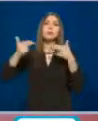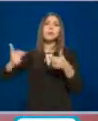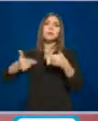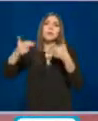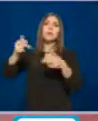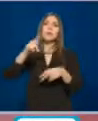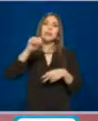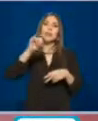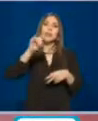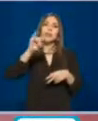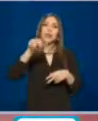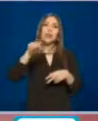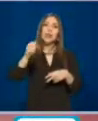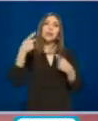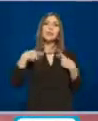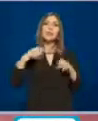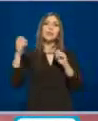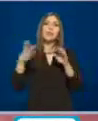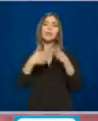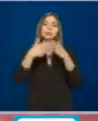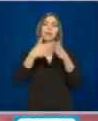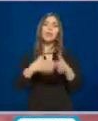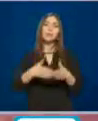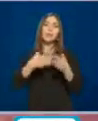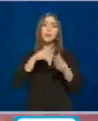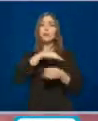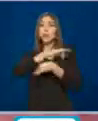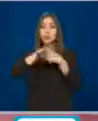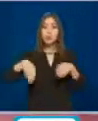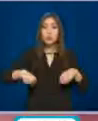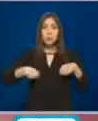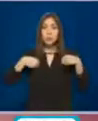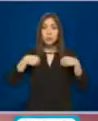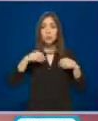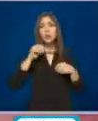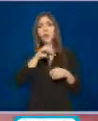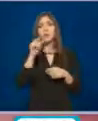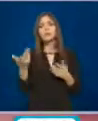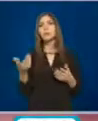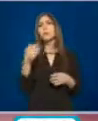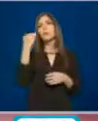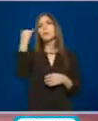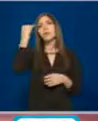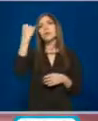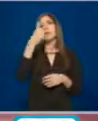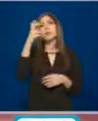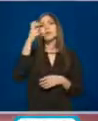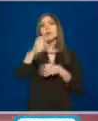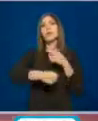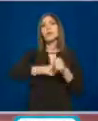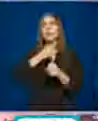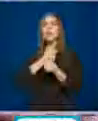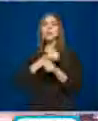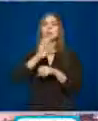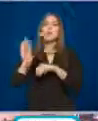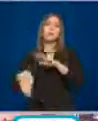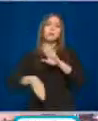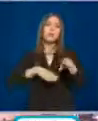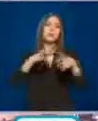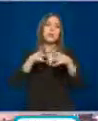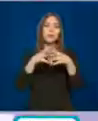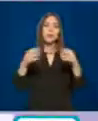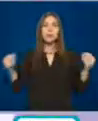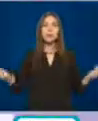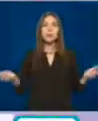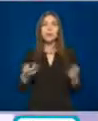las taitianas y los amotinados. Ahí está. ¿Y sobrevivieron todos o se fueron? No, muriendo? pues después de 200 años pues se han ido unos muertos, otros. No, me llegado